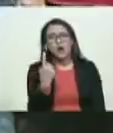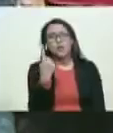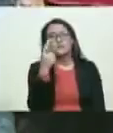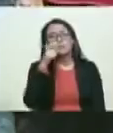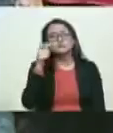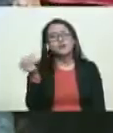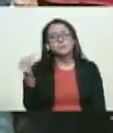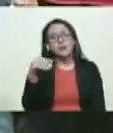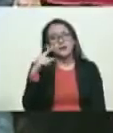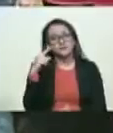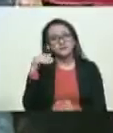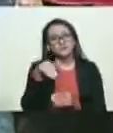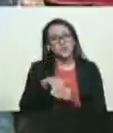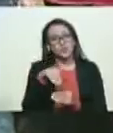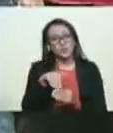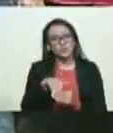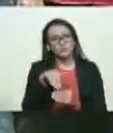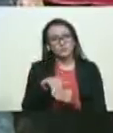votante